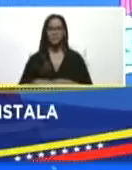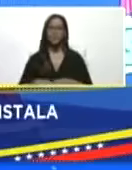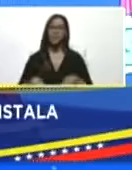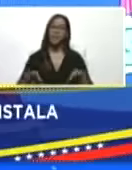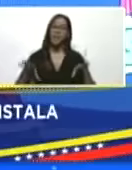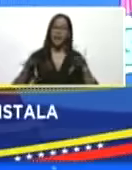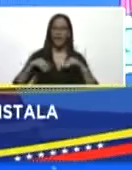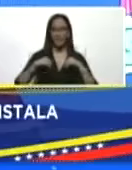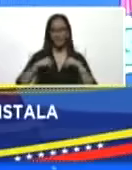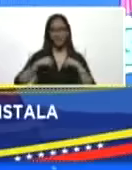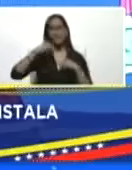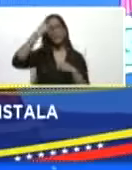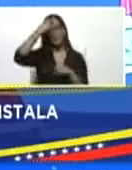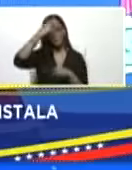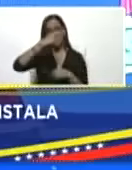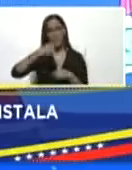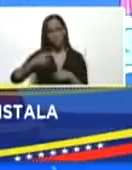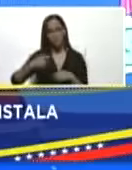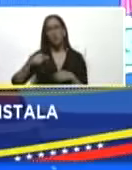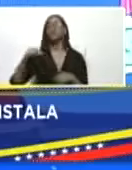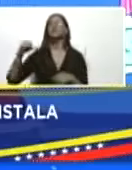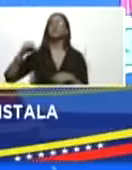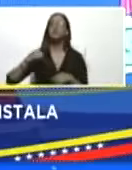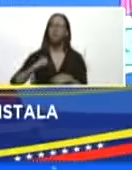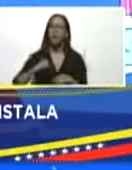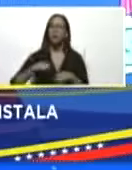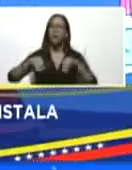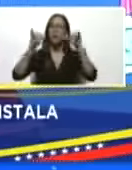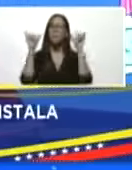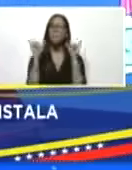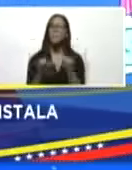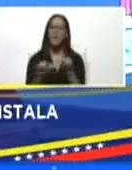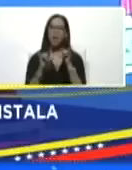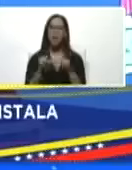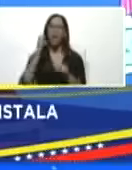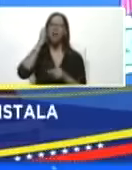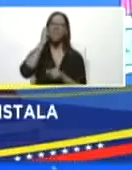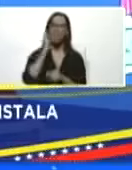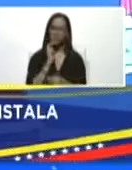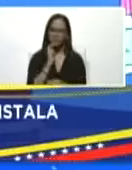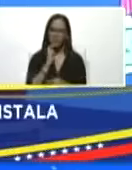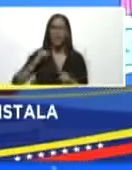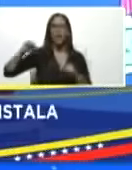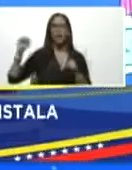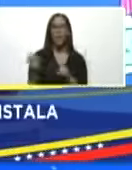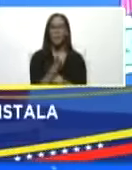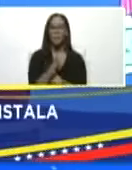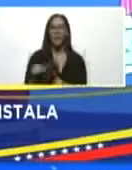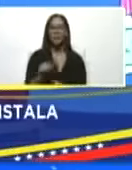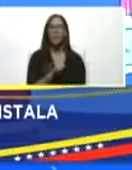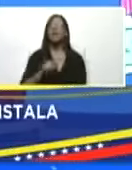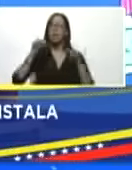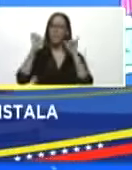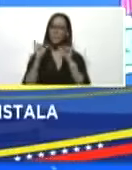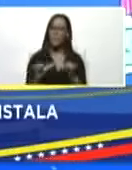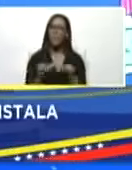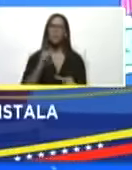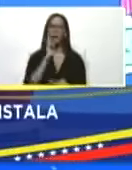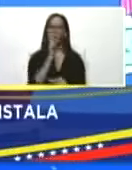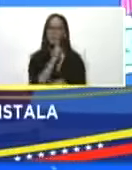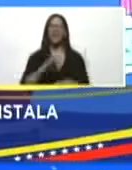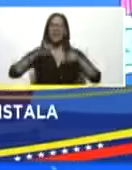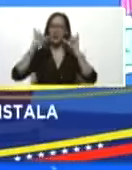Reconócelo, pueblo. Son los mismos. Fascistas, golpistas, los mismos apellidos, la